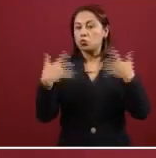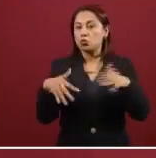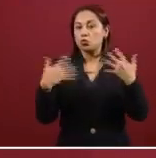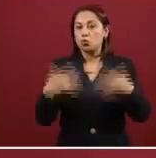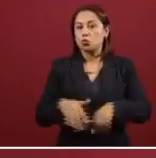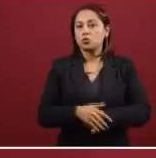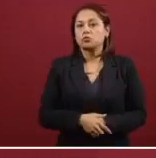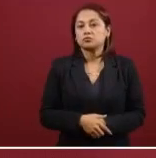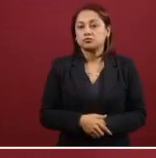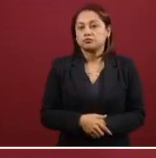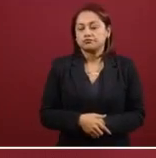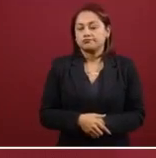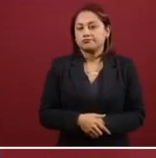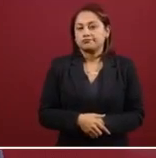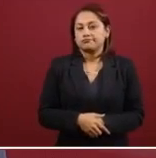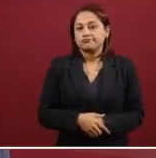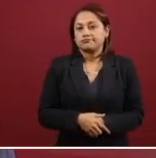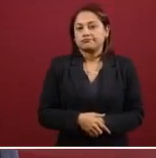Es algo